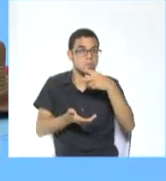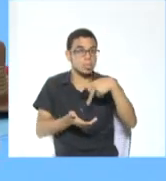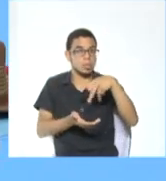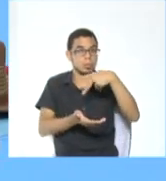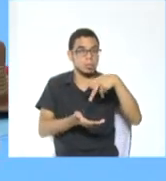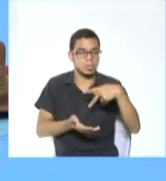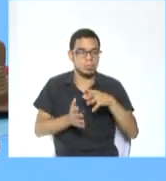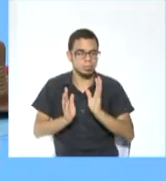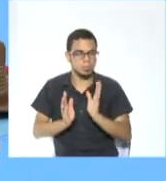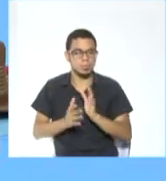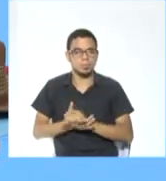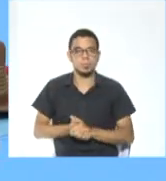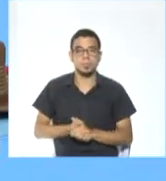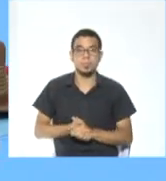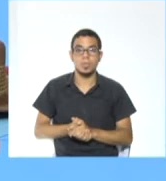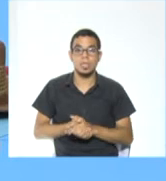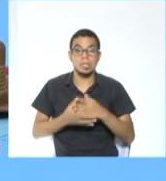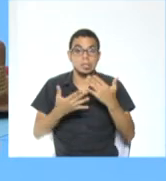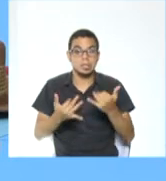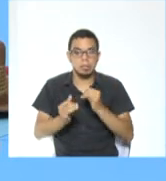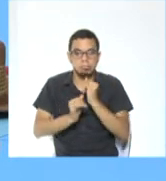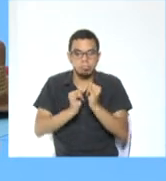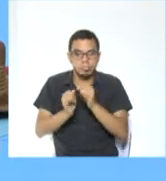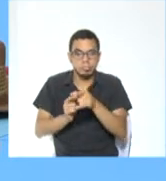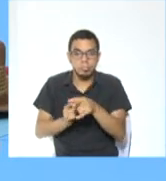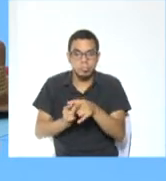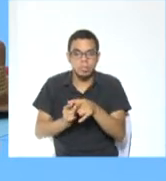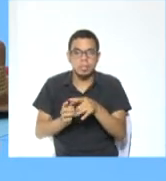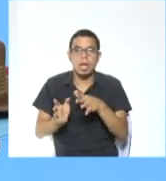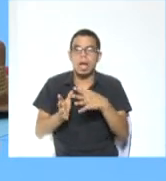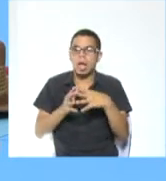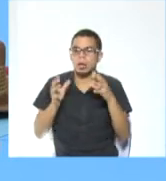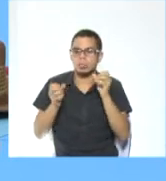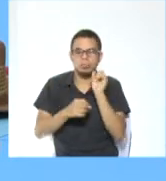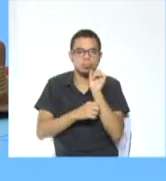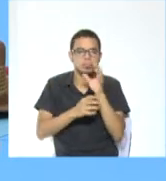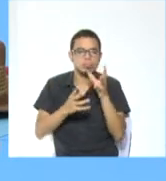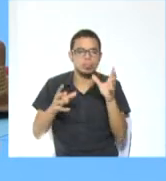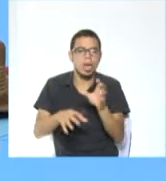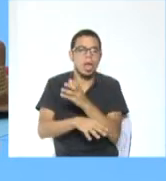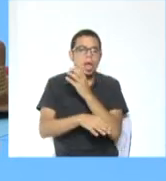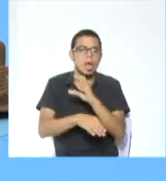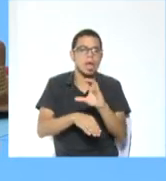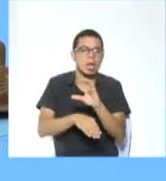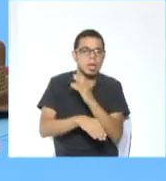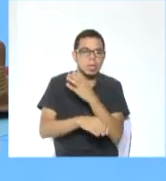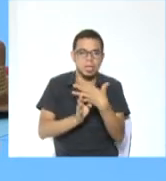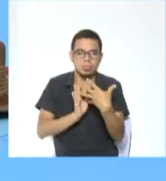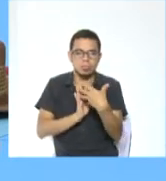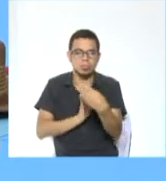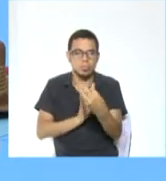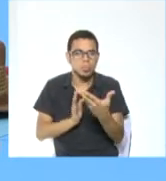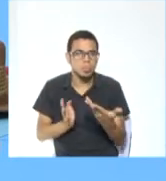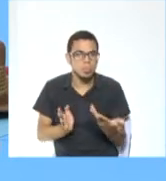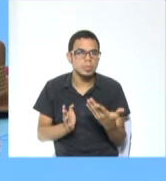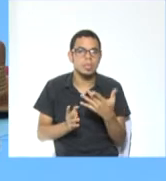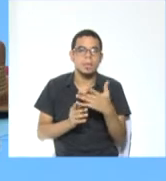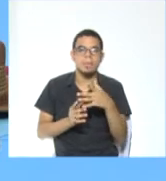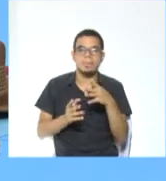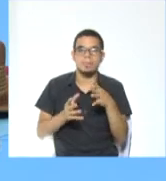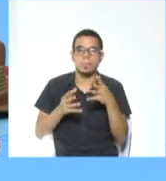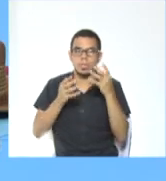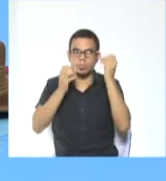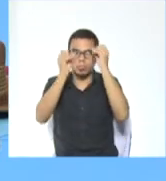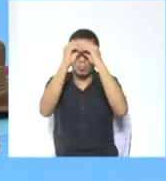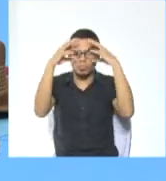a invitarlos a cantar canciones divertidas, que hagamos movimientos con él, como por ejemplo la canción de la pelota. Yo